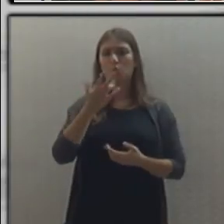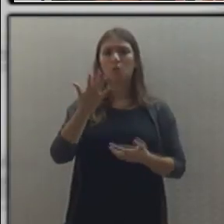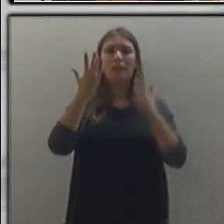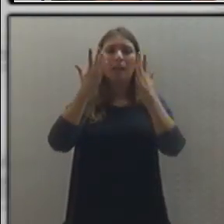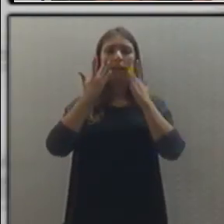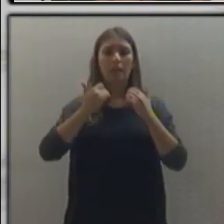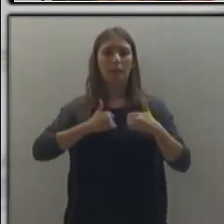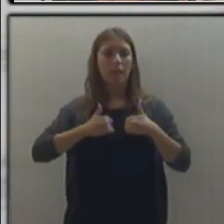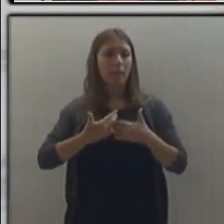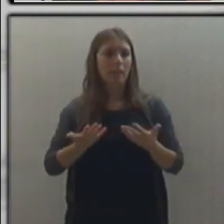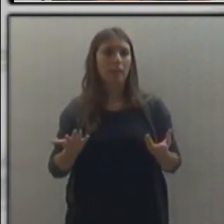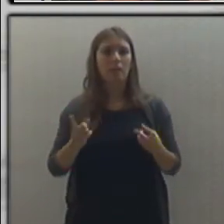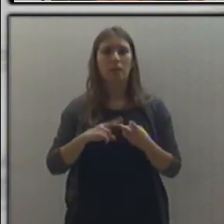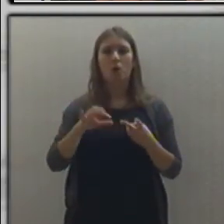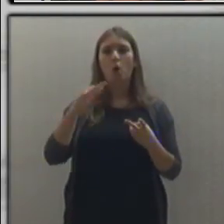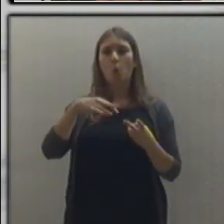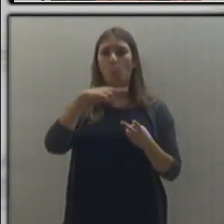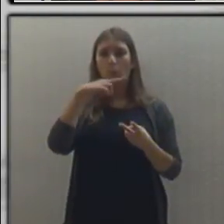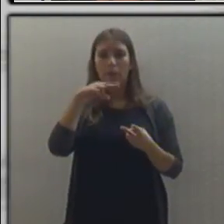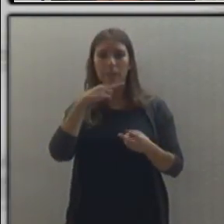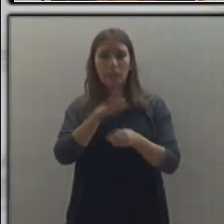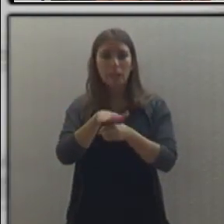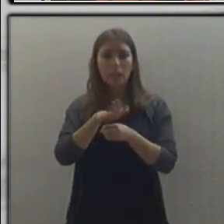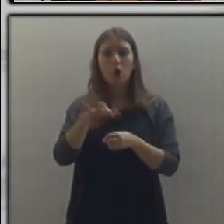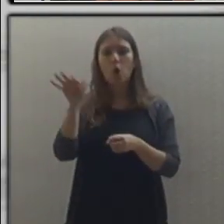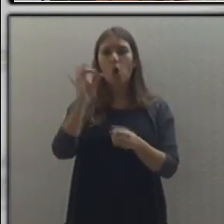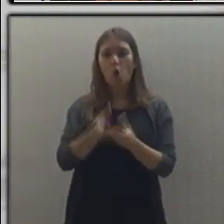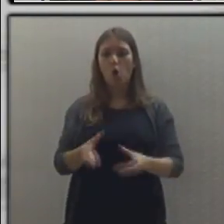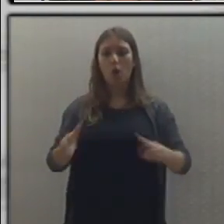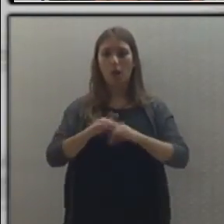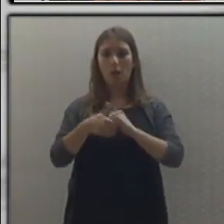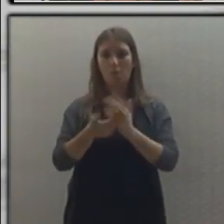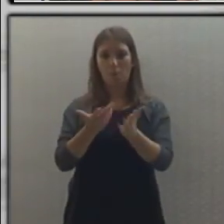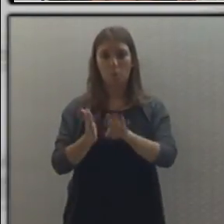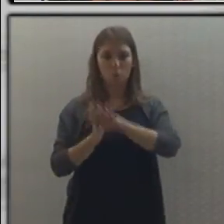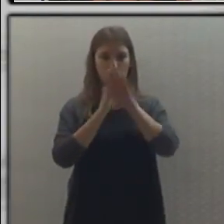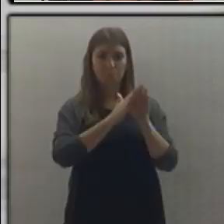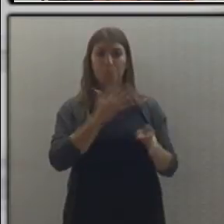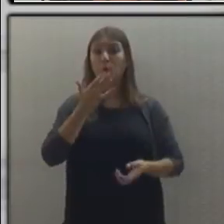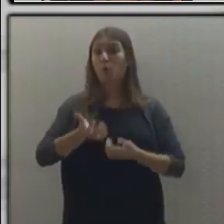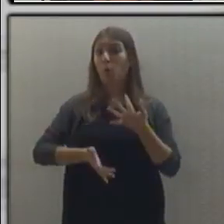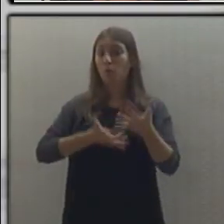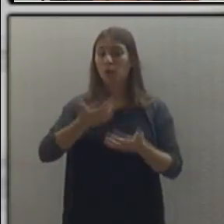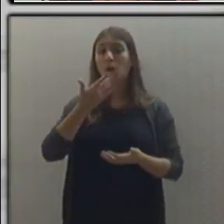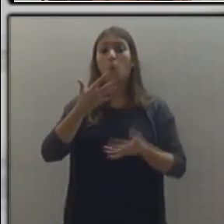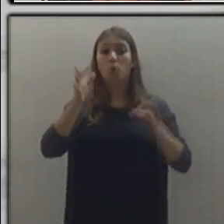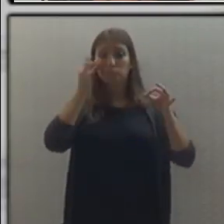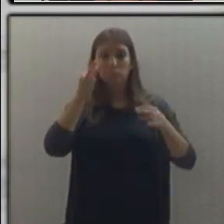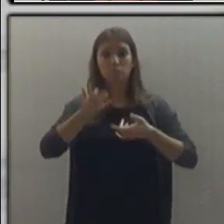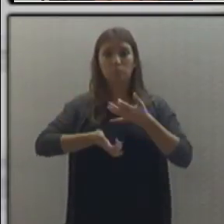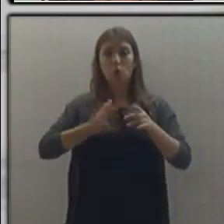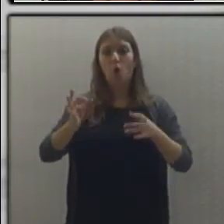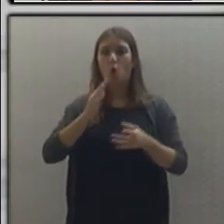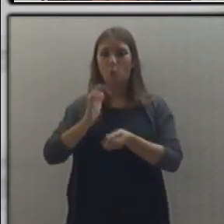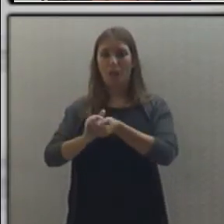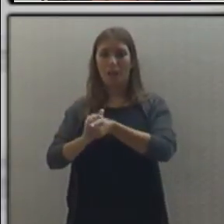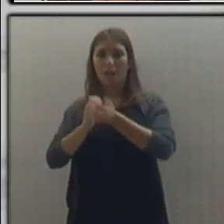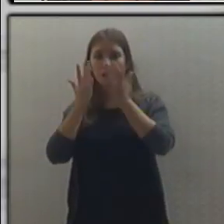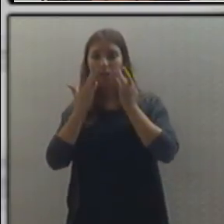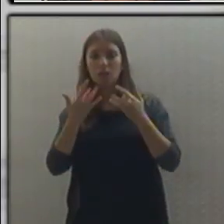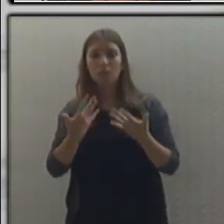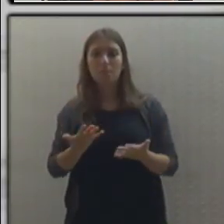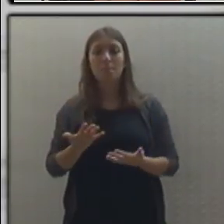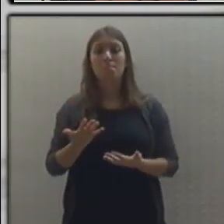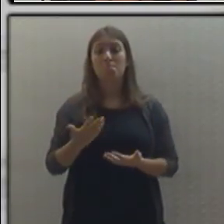higiene corporal, uso del váter o uso del lavabo. En la cocina hay las actividades de cocinar y uso del fregadero. Y